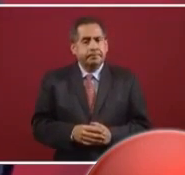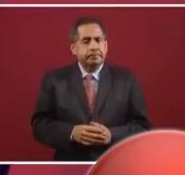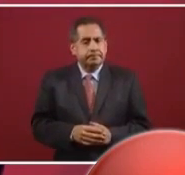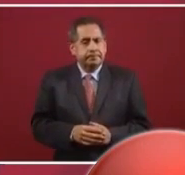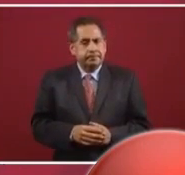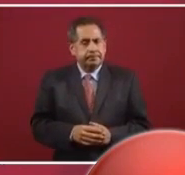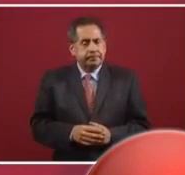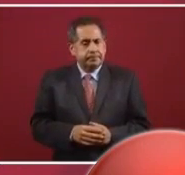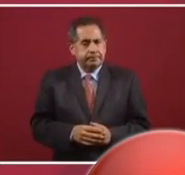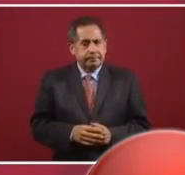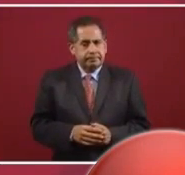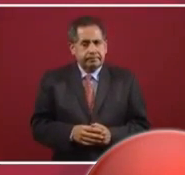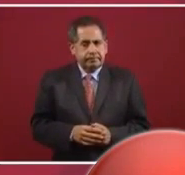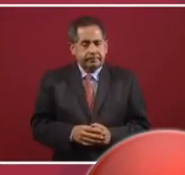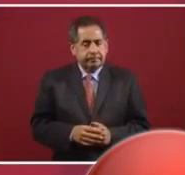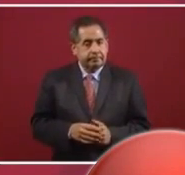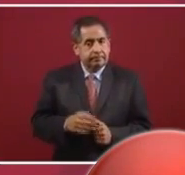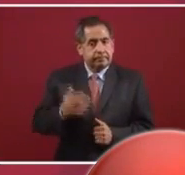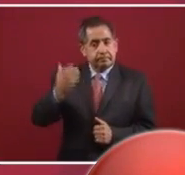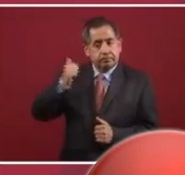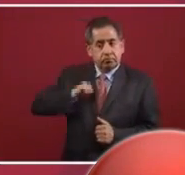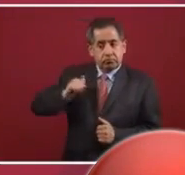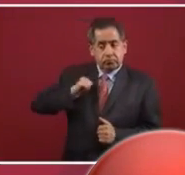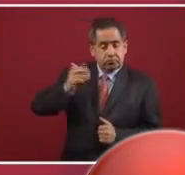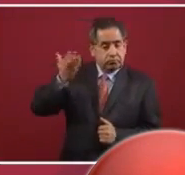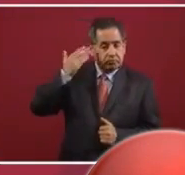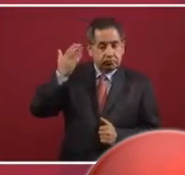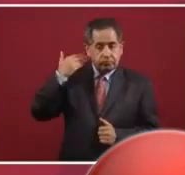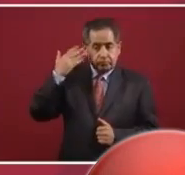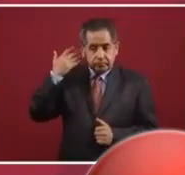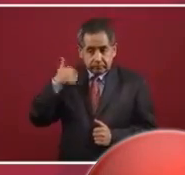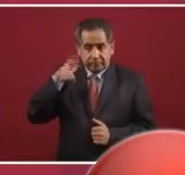era mucha la corrupción,